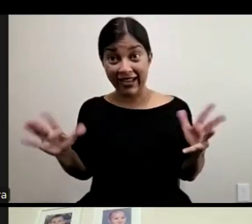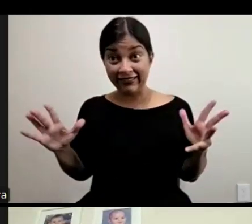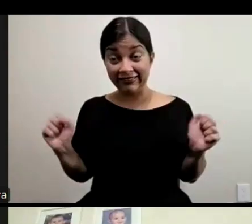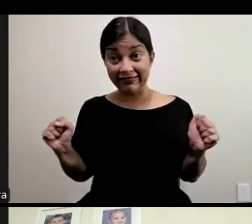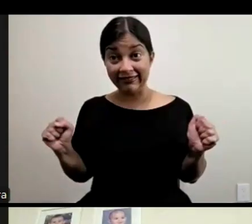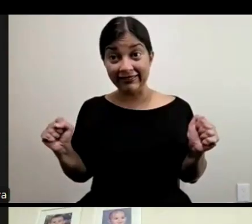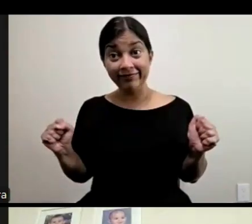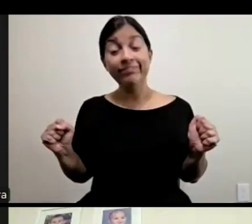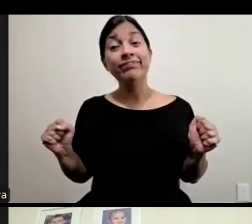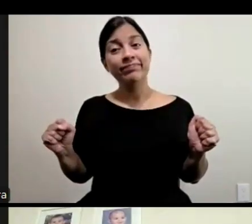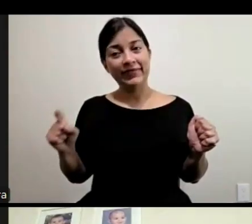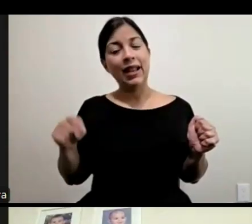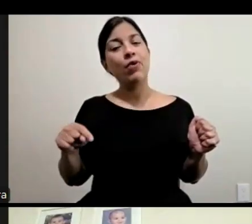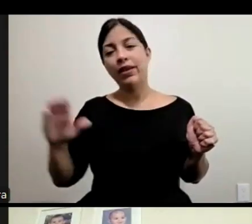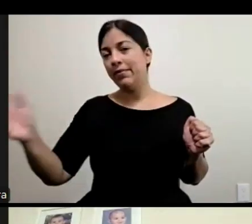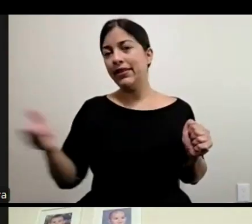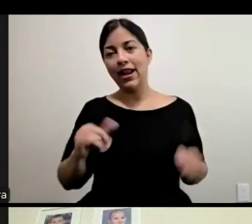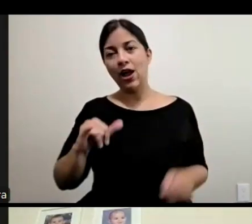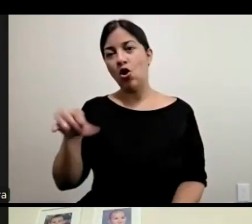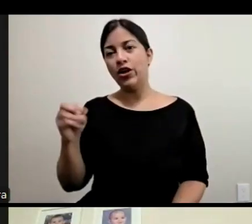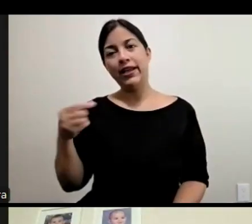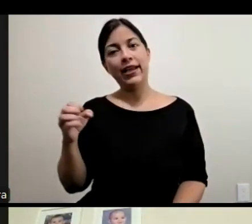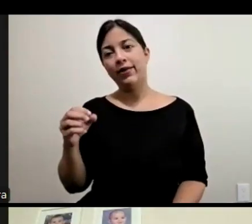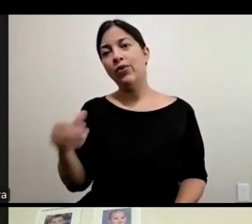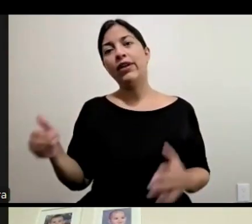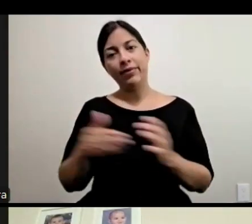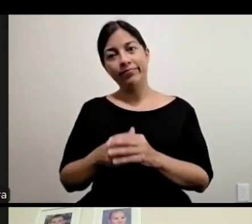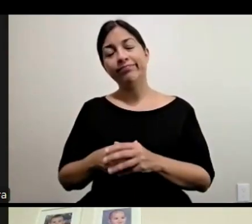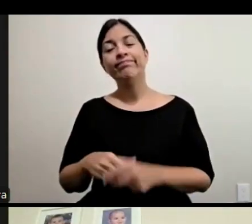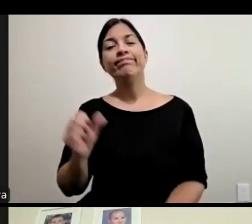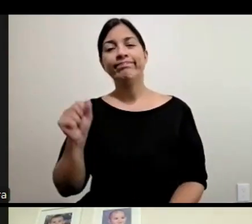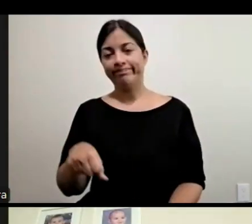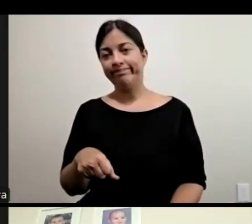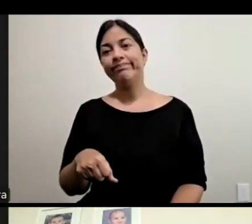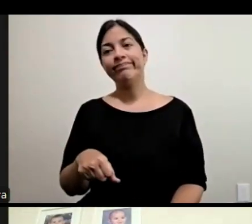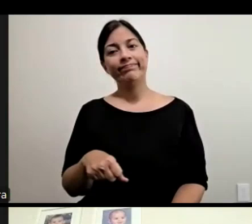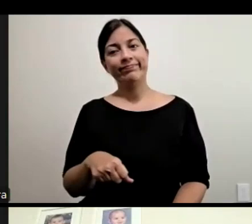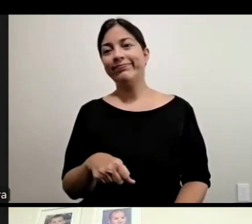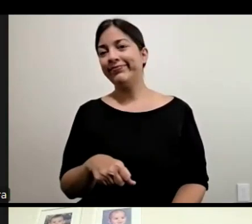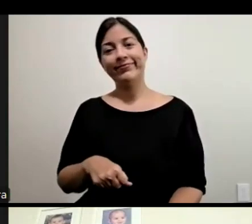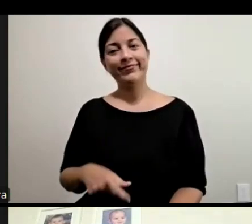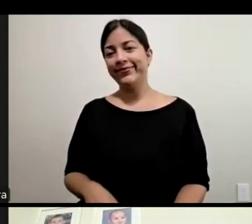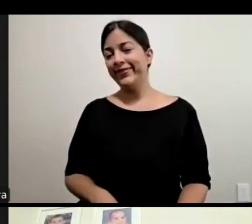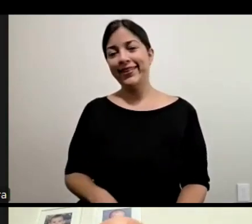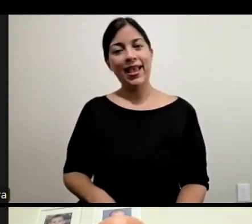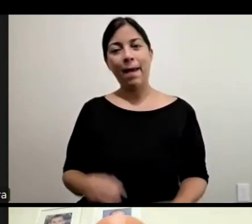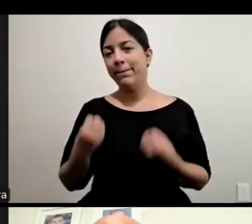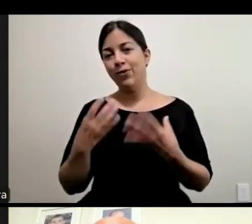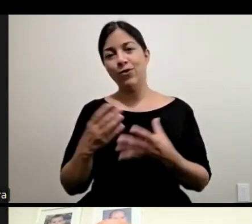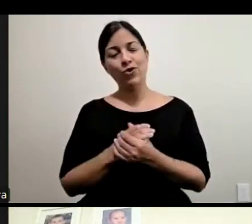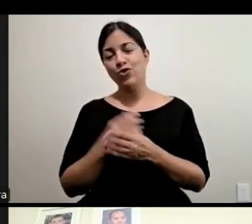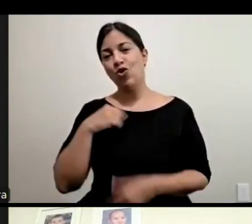vamos a traer a Jorge de nuevo. Sí, es que esto se abrió un grial, ¿entiendes? Uno no sabía que era